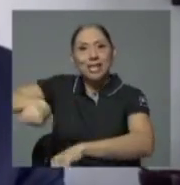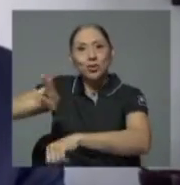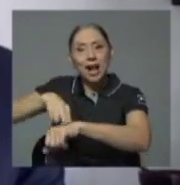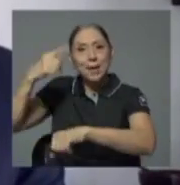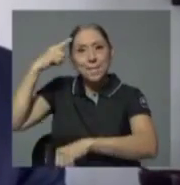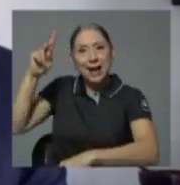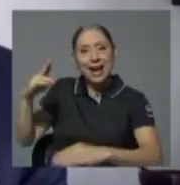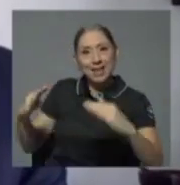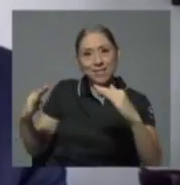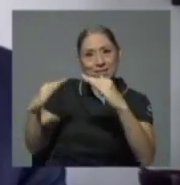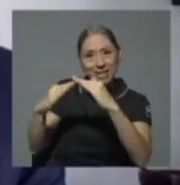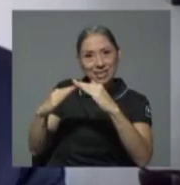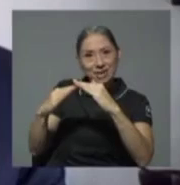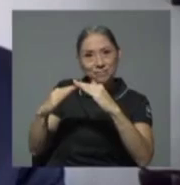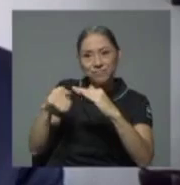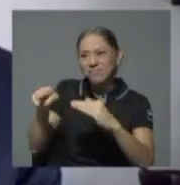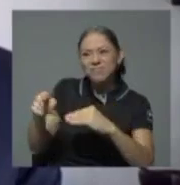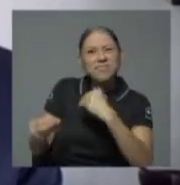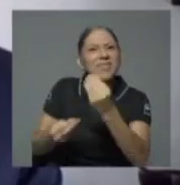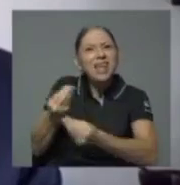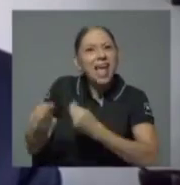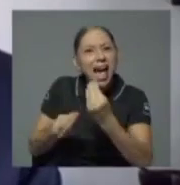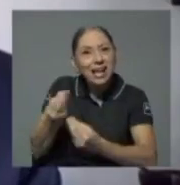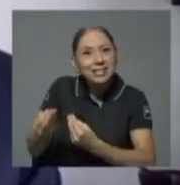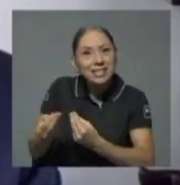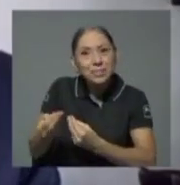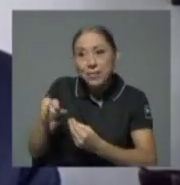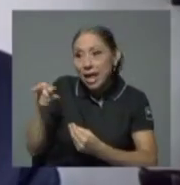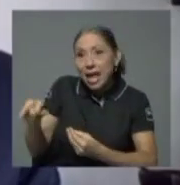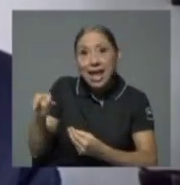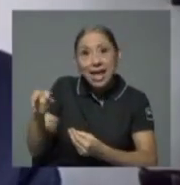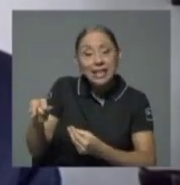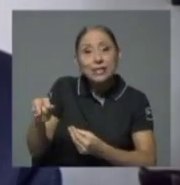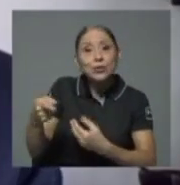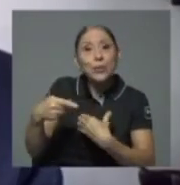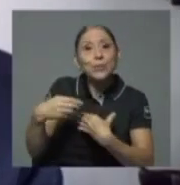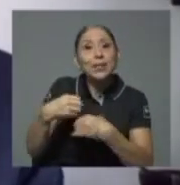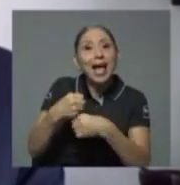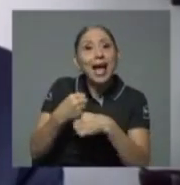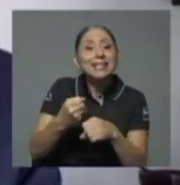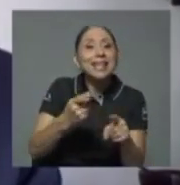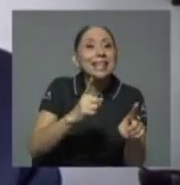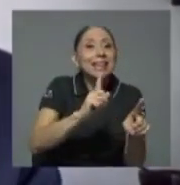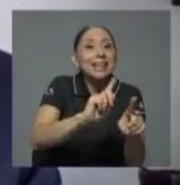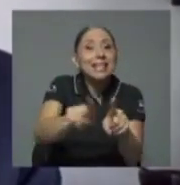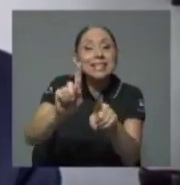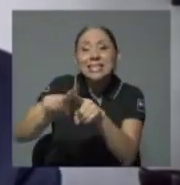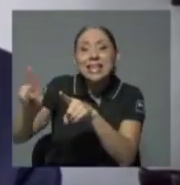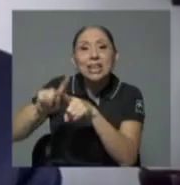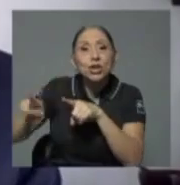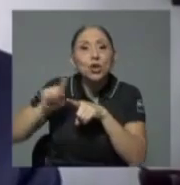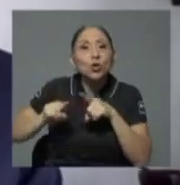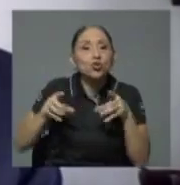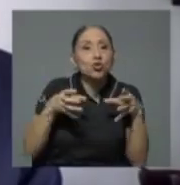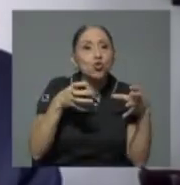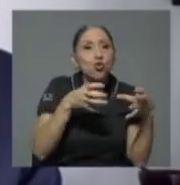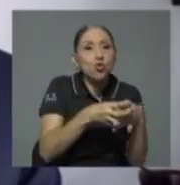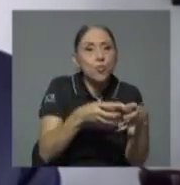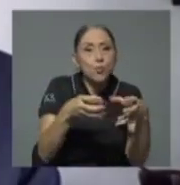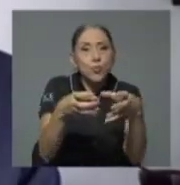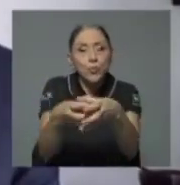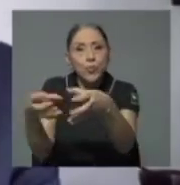Vivienda, que lo que hace es entonces generar distintas cosechas o distintos grupos